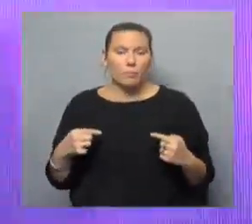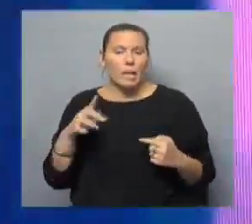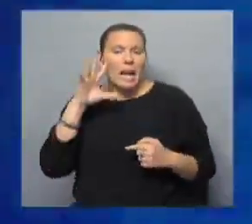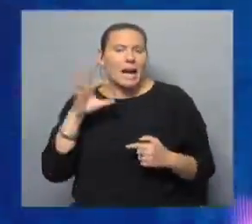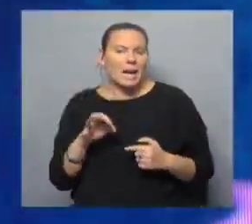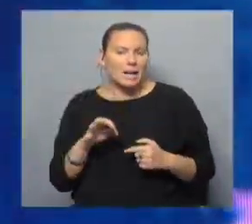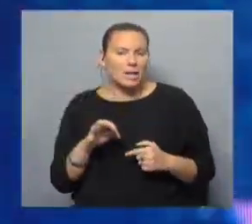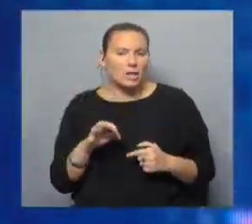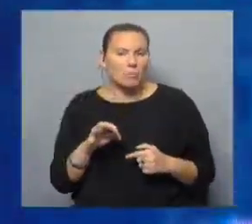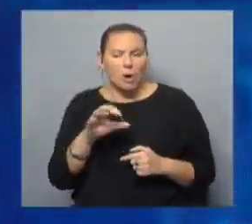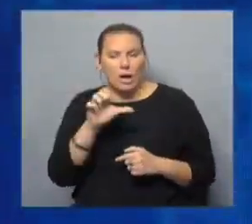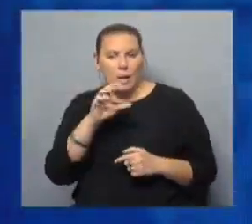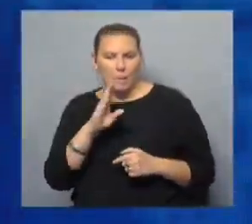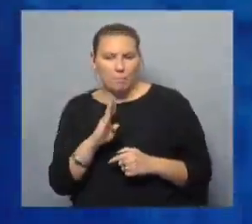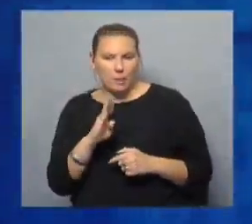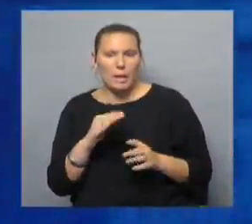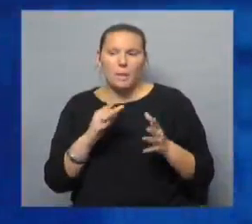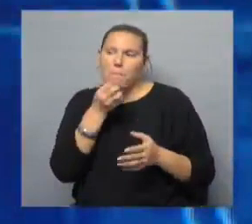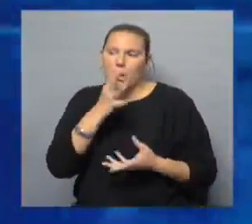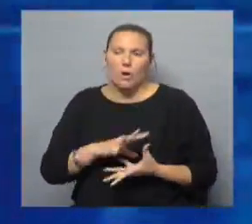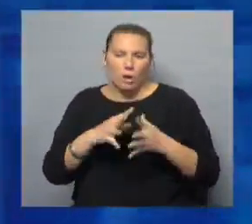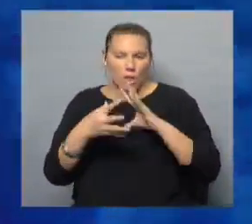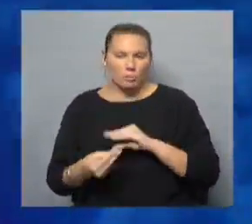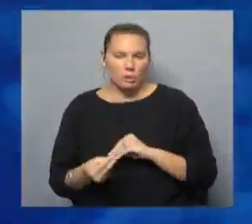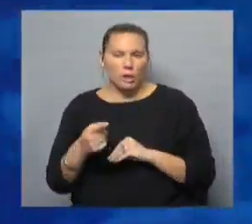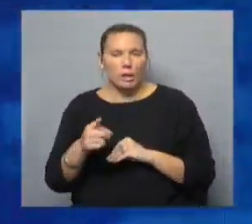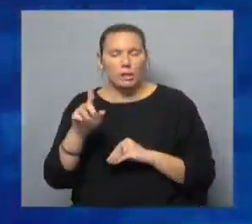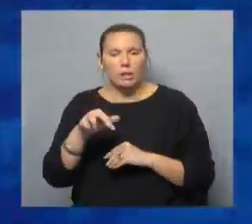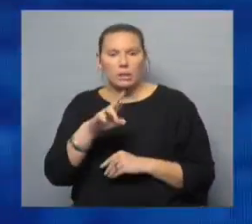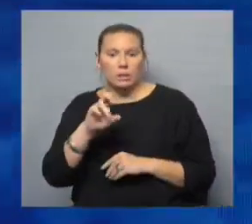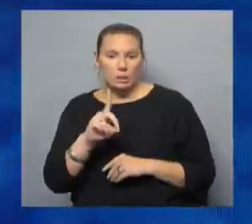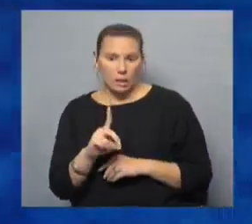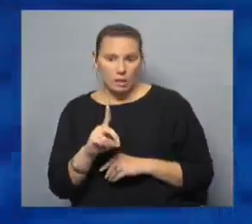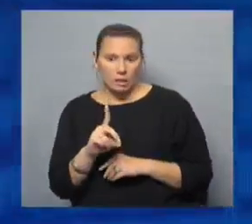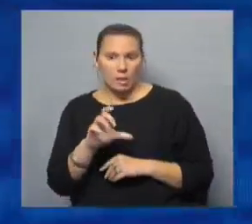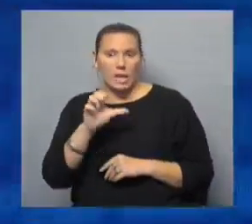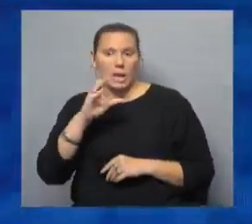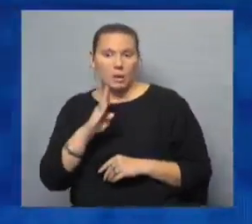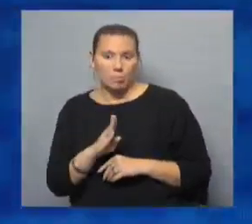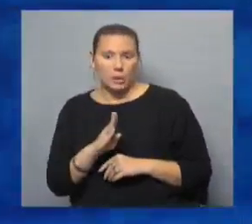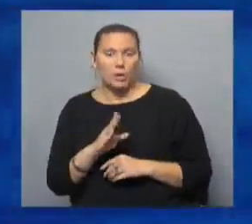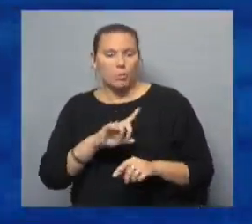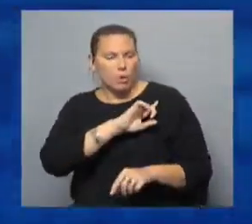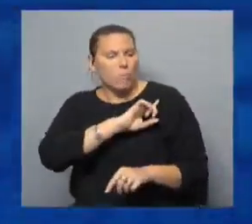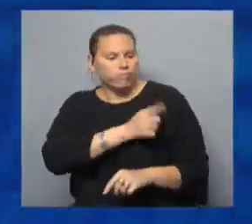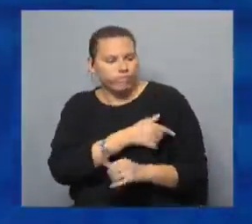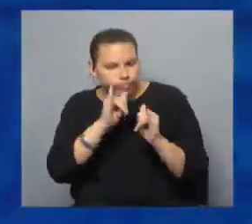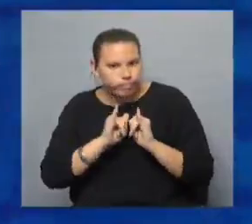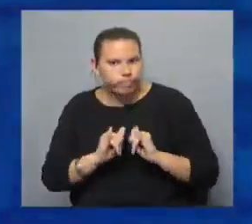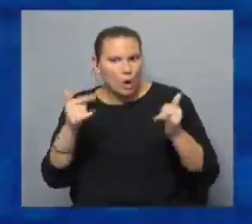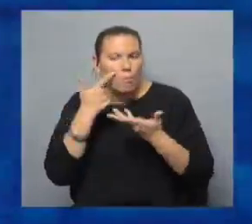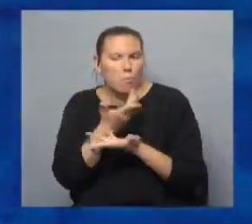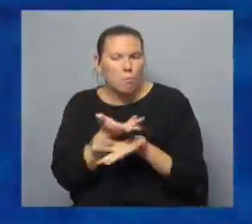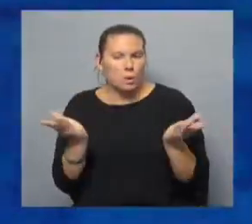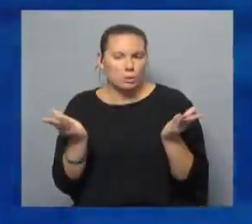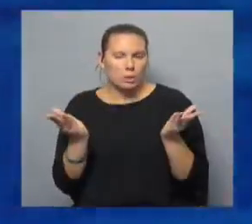creímos que un EP era lo más adecuado, y bueno, ahí salió Red, un EP con toda una fuerza bárbara y mostrando lo